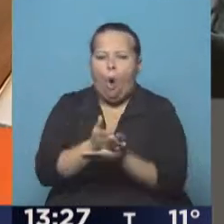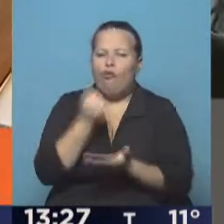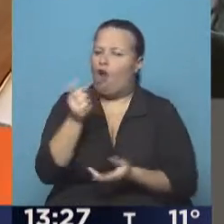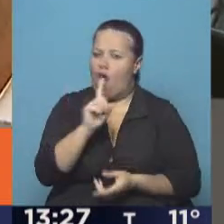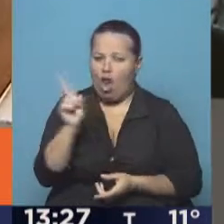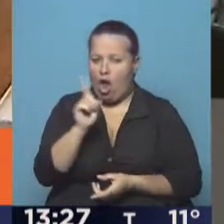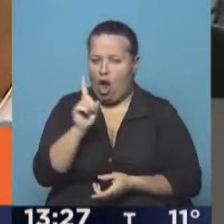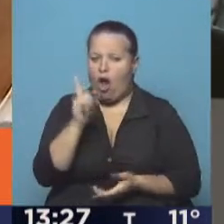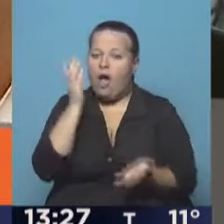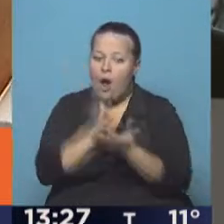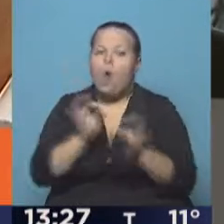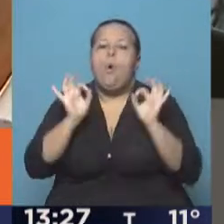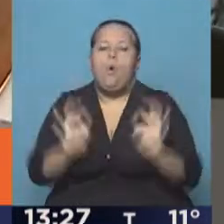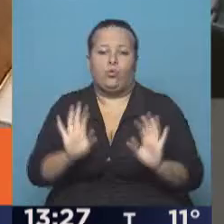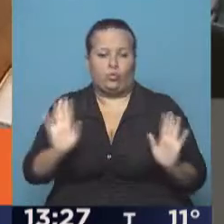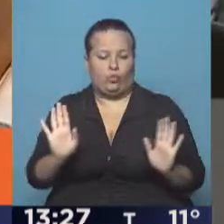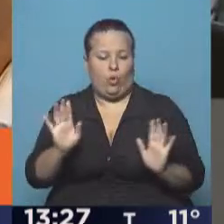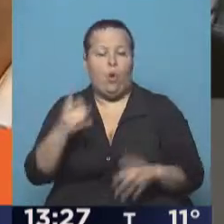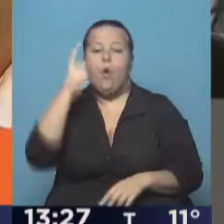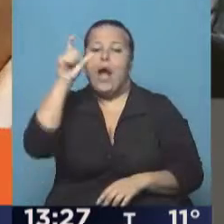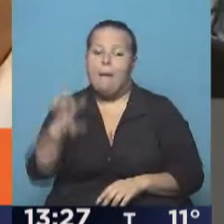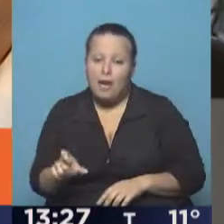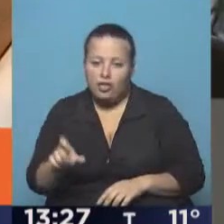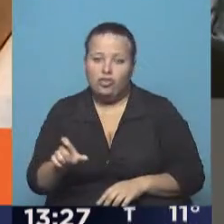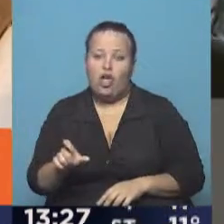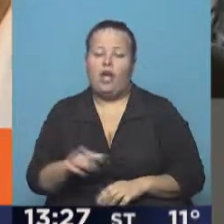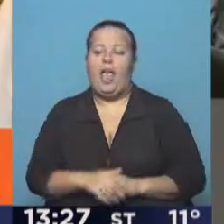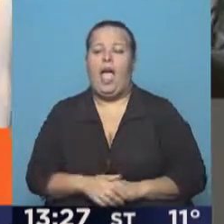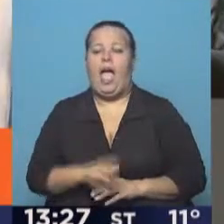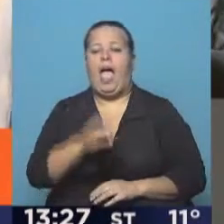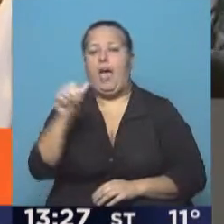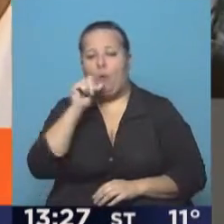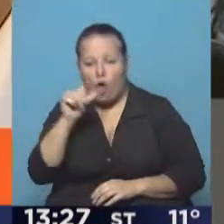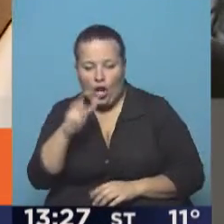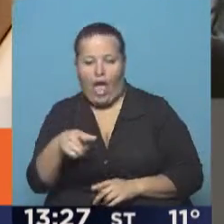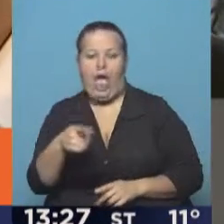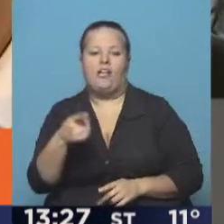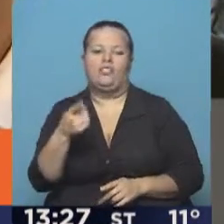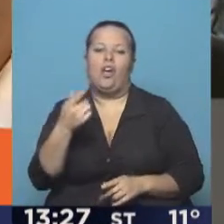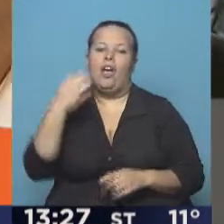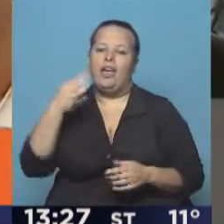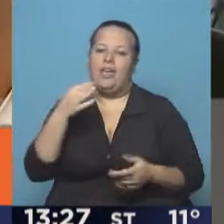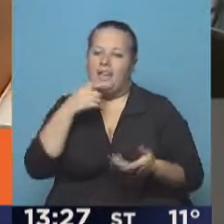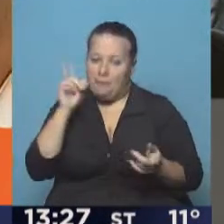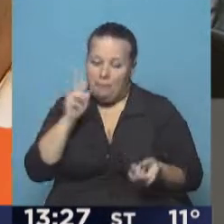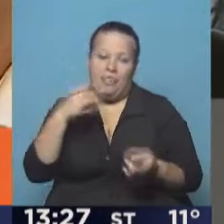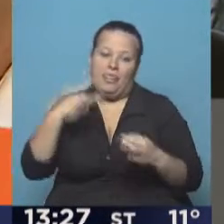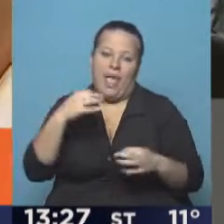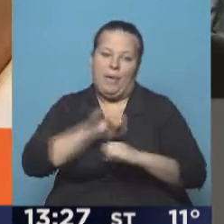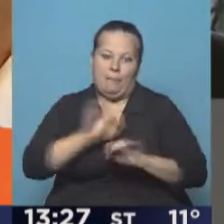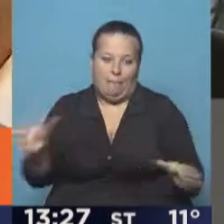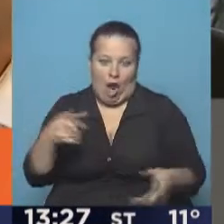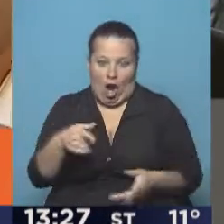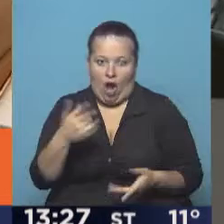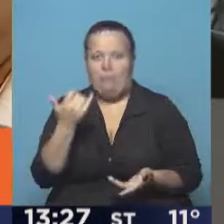sino de penas justas a una persona que iba alcoholizada en vez de ser un atenuante tendría que ser un agravante